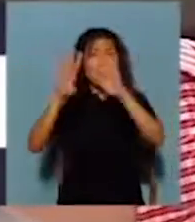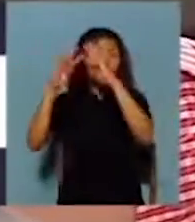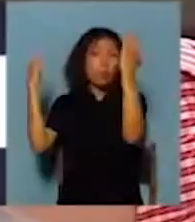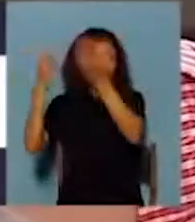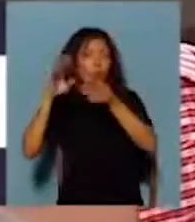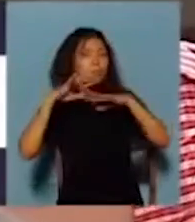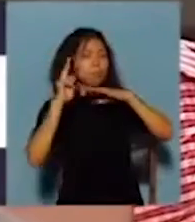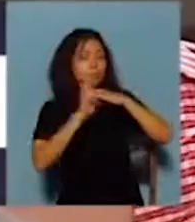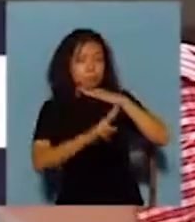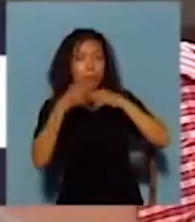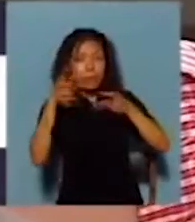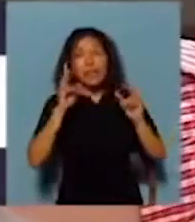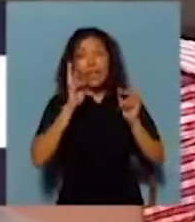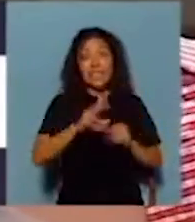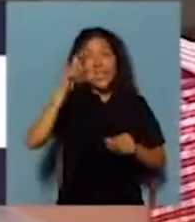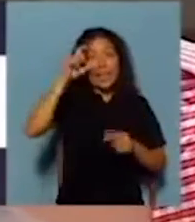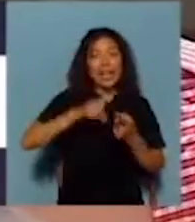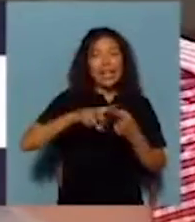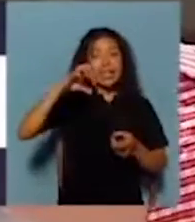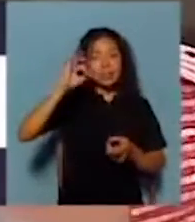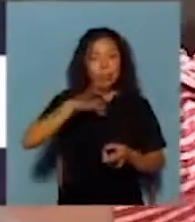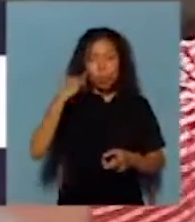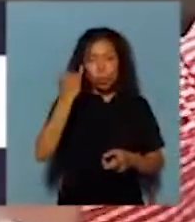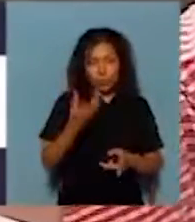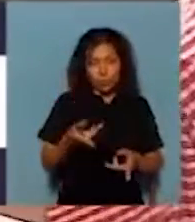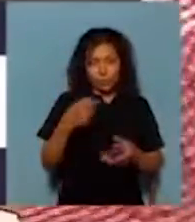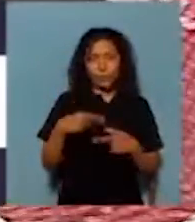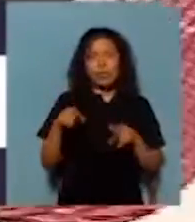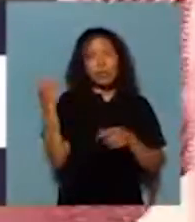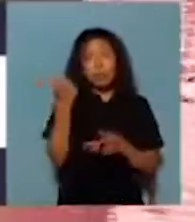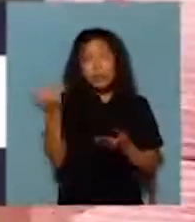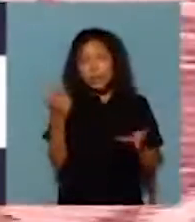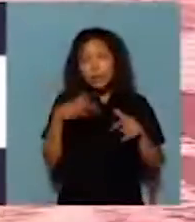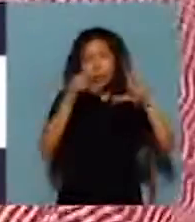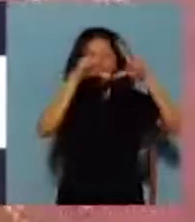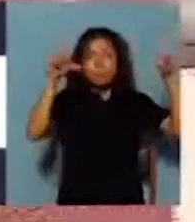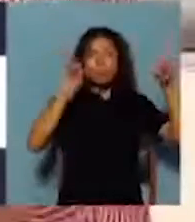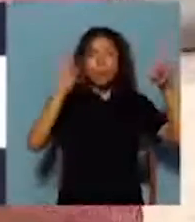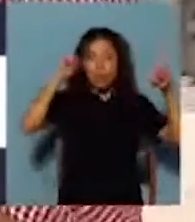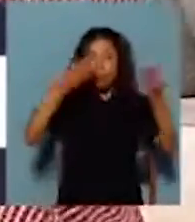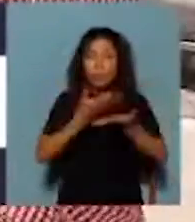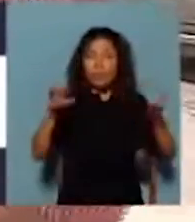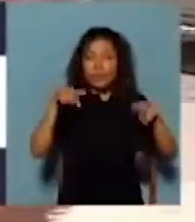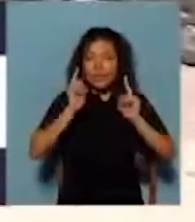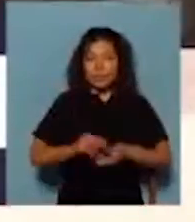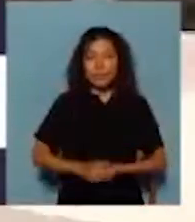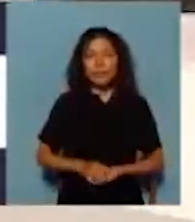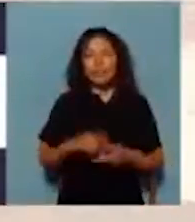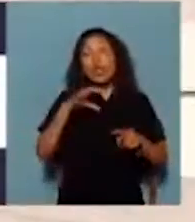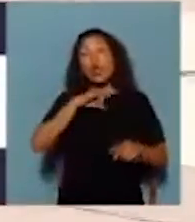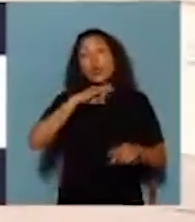lo que es la edición de la Expo 2022, va a tener posibilidad, y eso para nosotros es muy importante, ¿no? La ventana productiva de la provincia van a estar abierta,